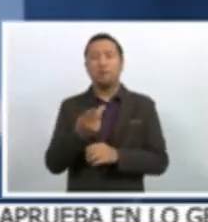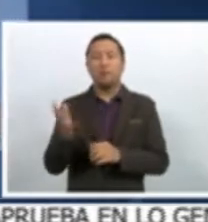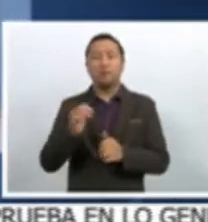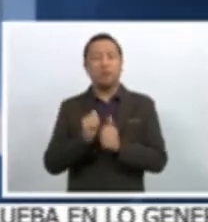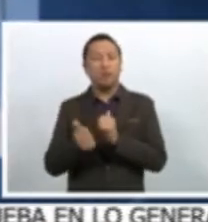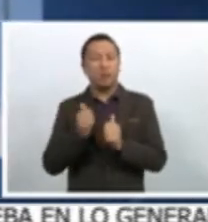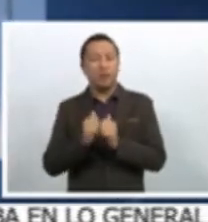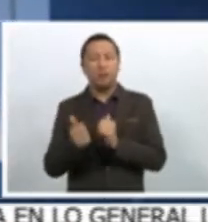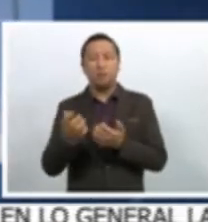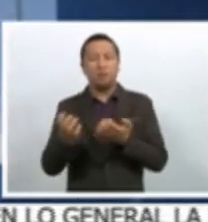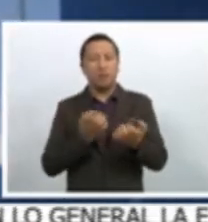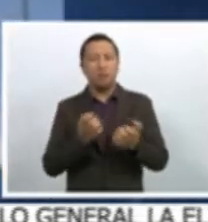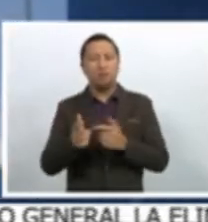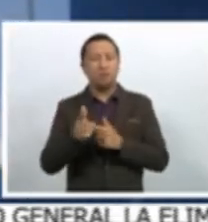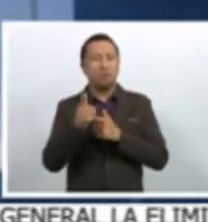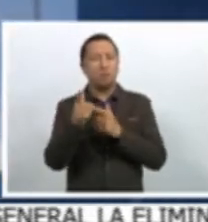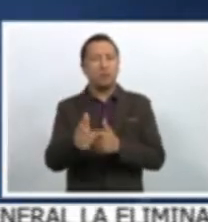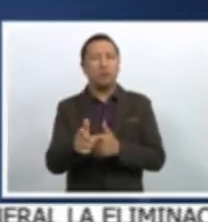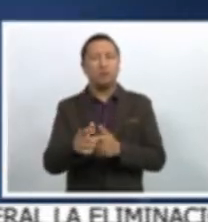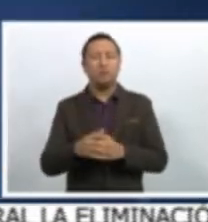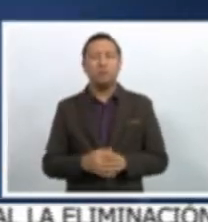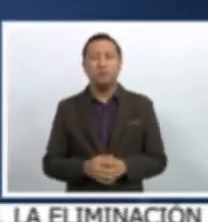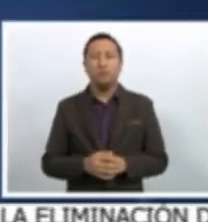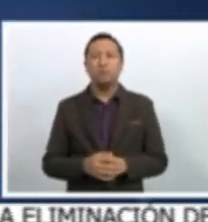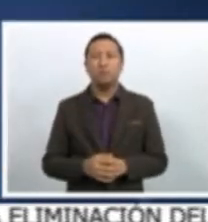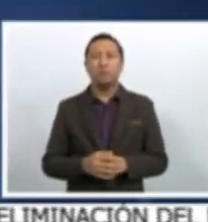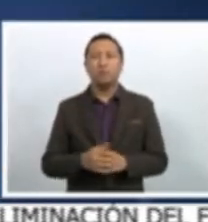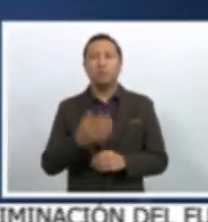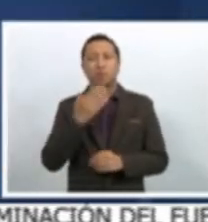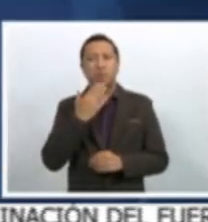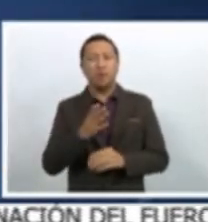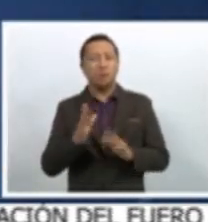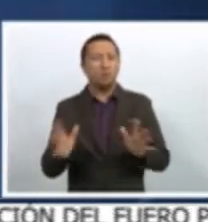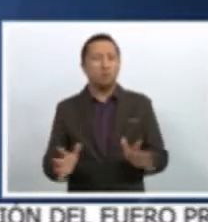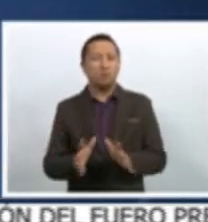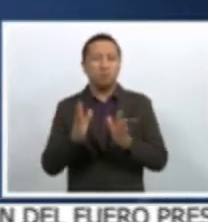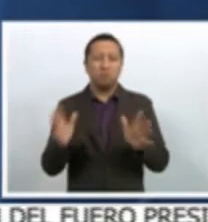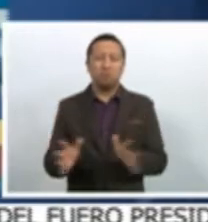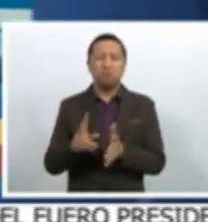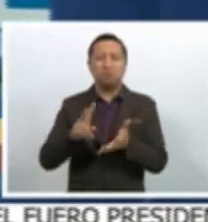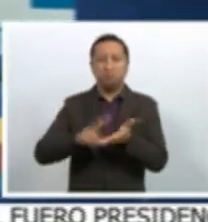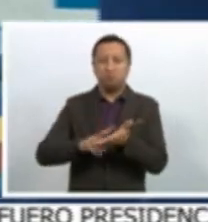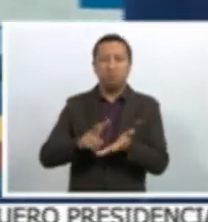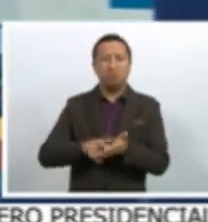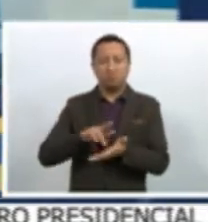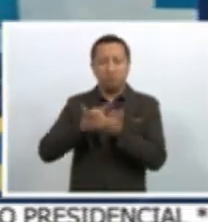sus entrenamientos durante la pandemia, que ha sido un valioso impulso a la disciplina de clavados.